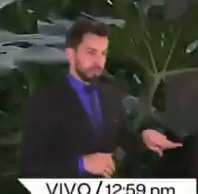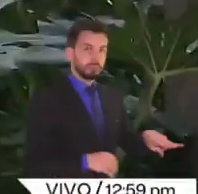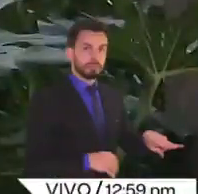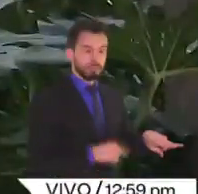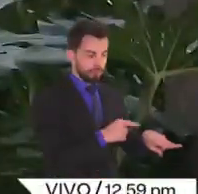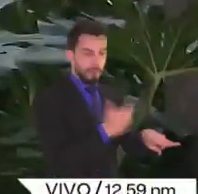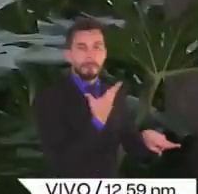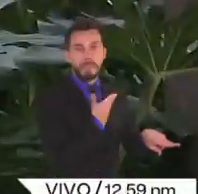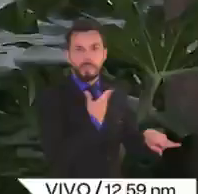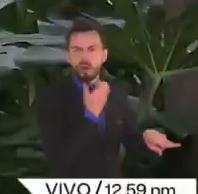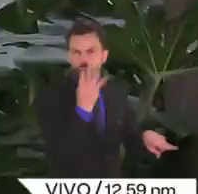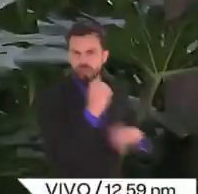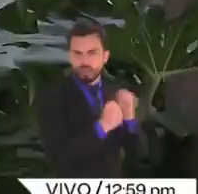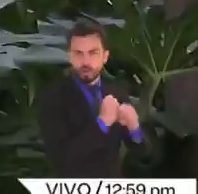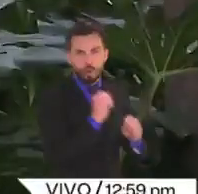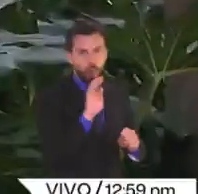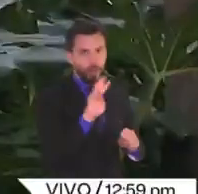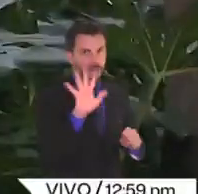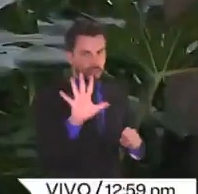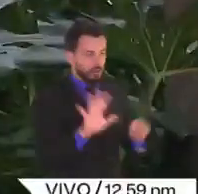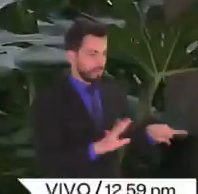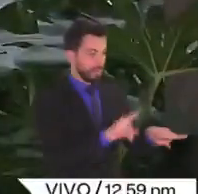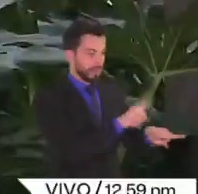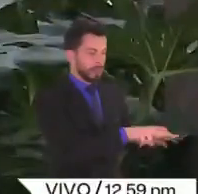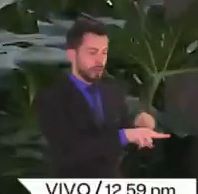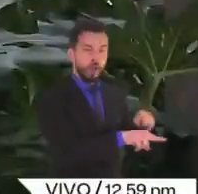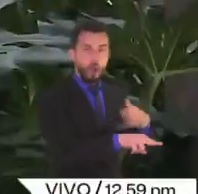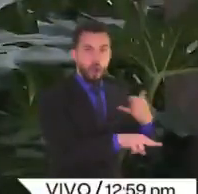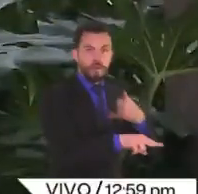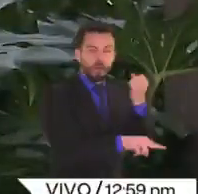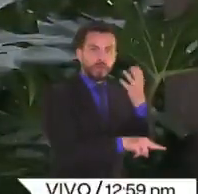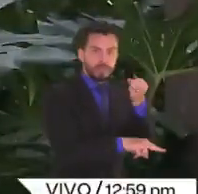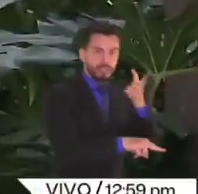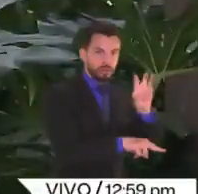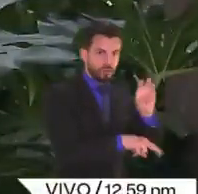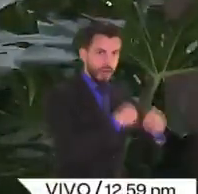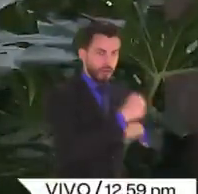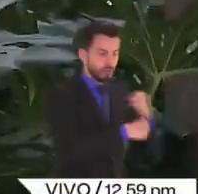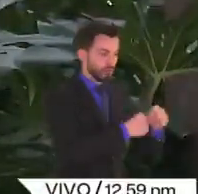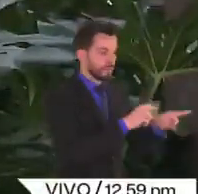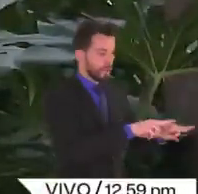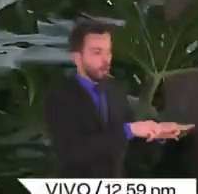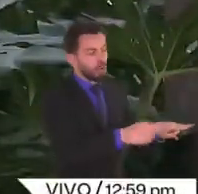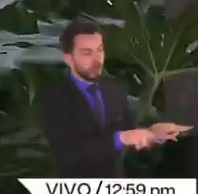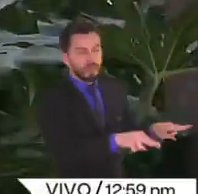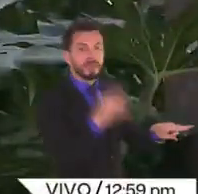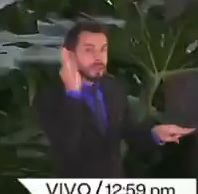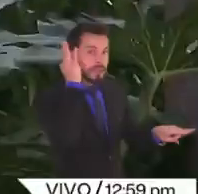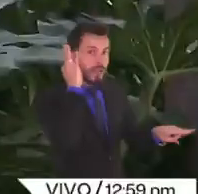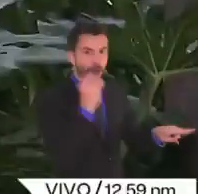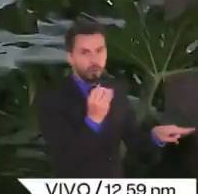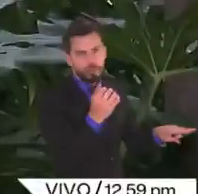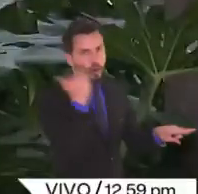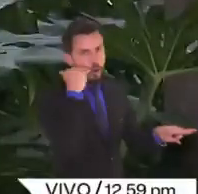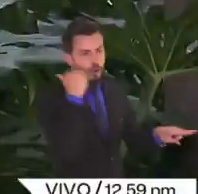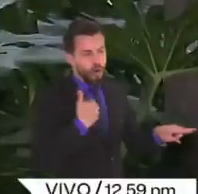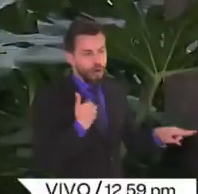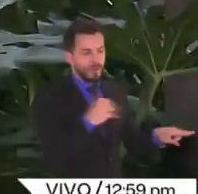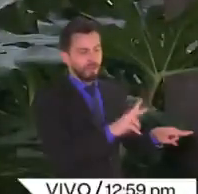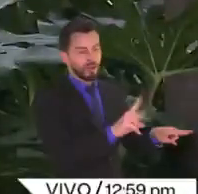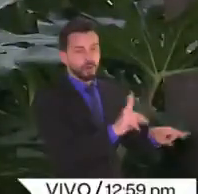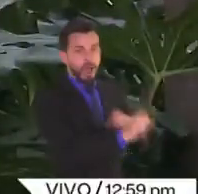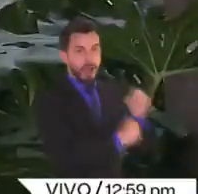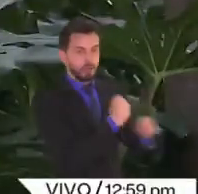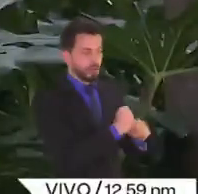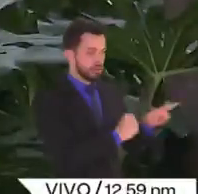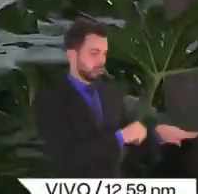mamá de 45 años el de un joven de 18 años y el de otra joven de 21 los dos jóvenes estaban en